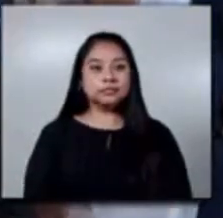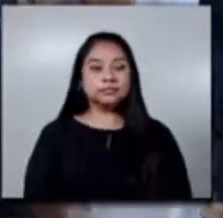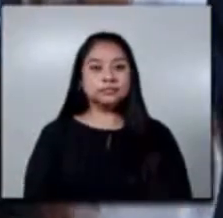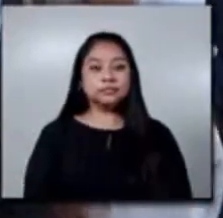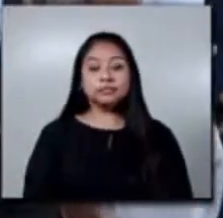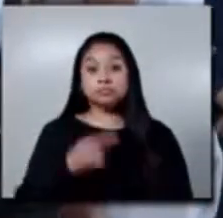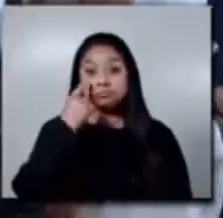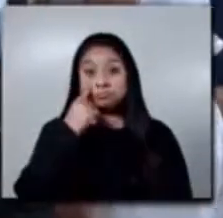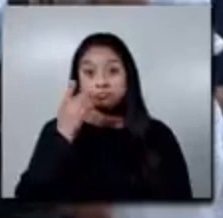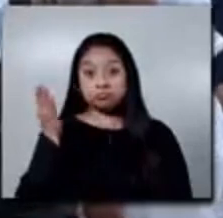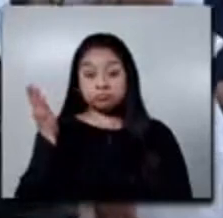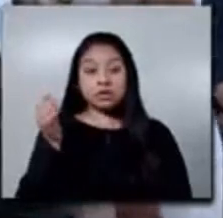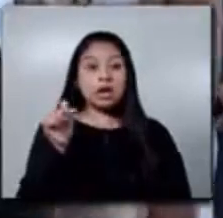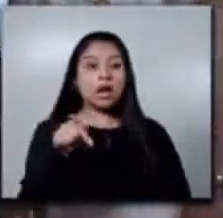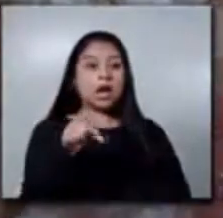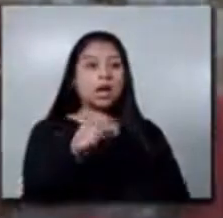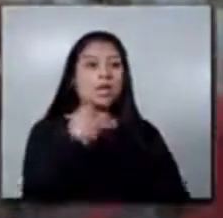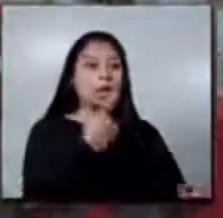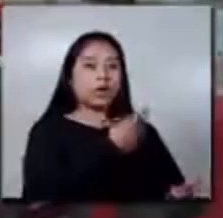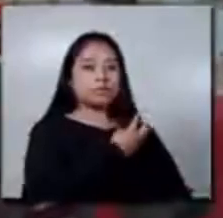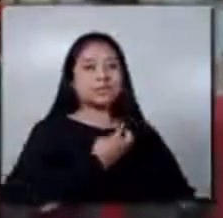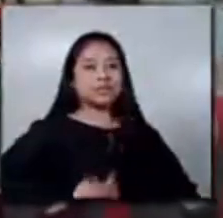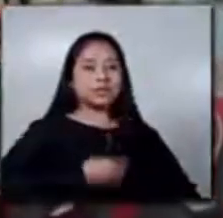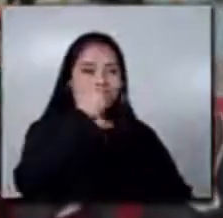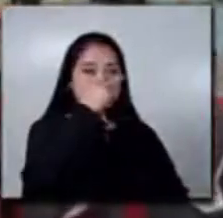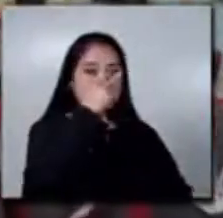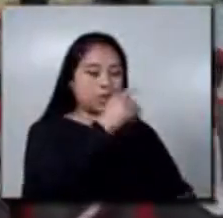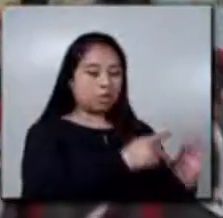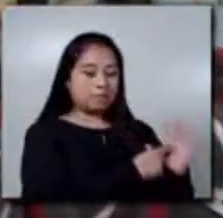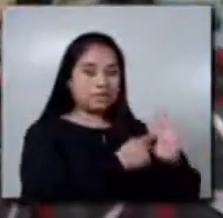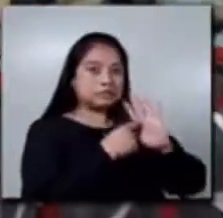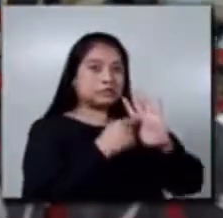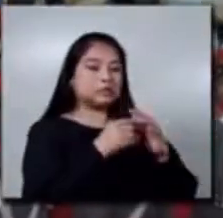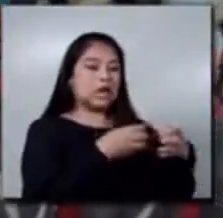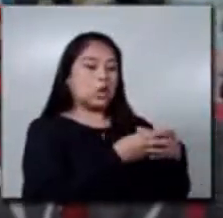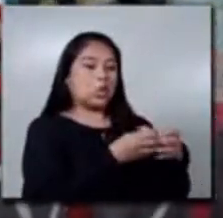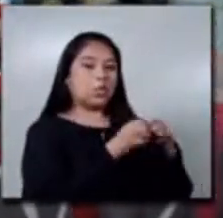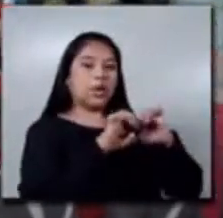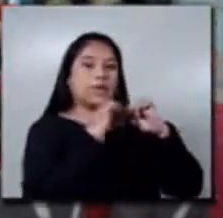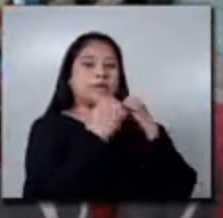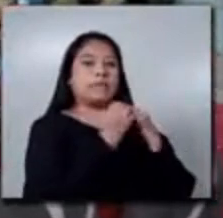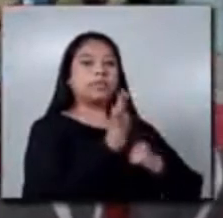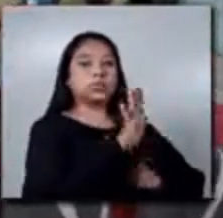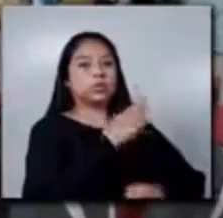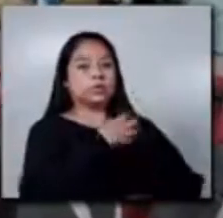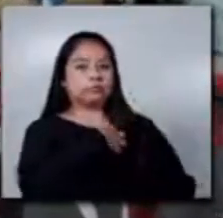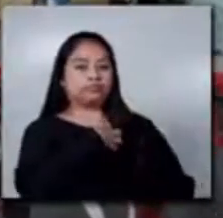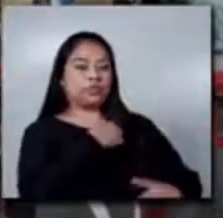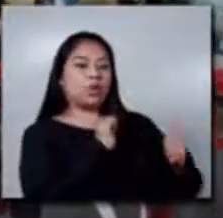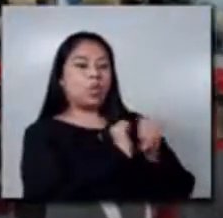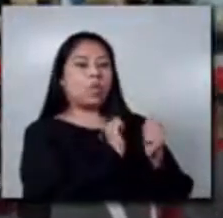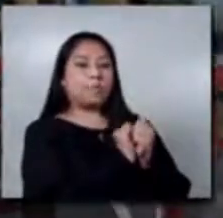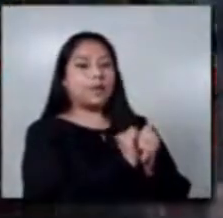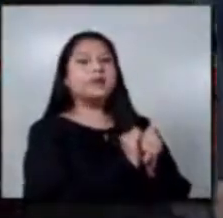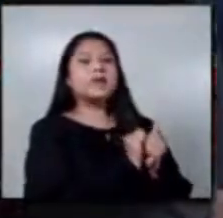Y bien, ahora ha sido el momento del presidente de México de presentar la comitiva que le acompaña al presidente, doctor